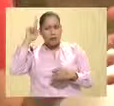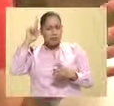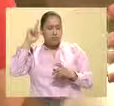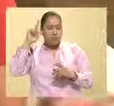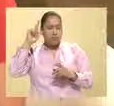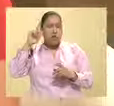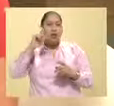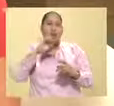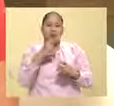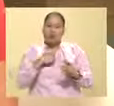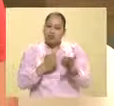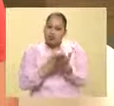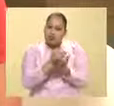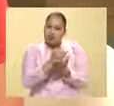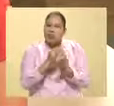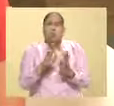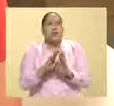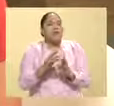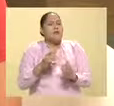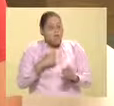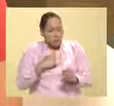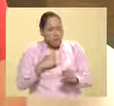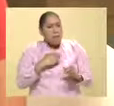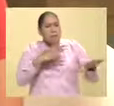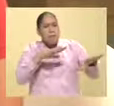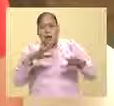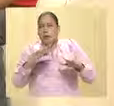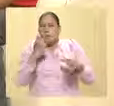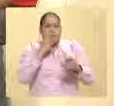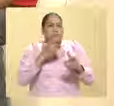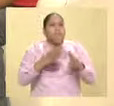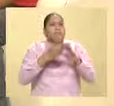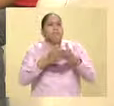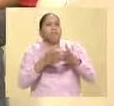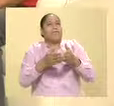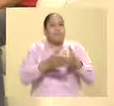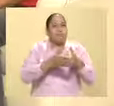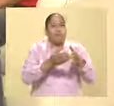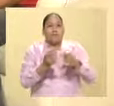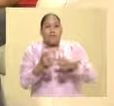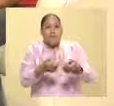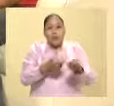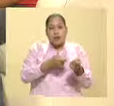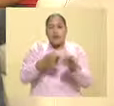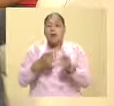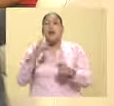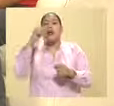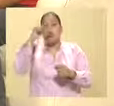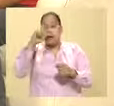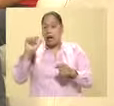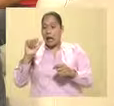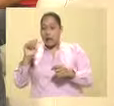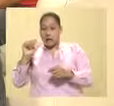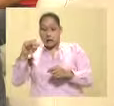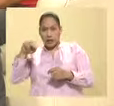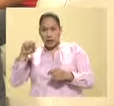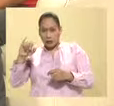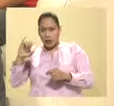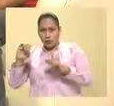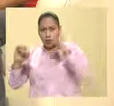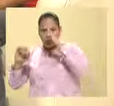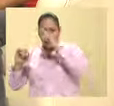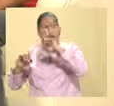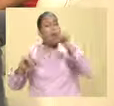de apertura a lo que te pueda dar el mar porque más difícil otro que no el atlántico porque el